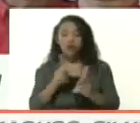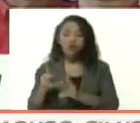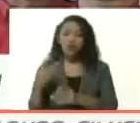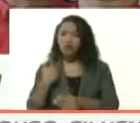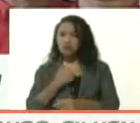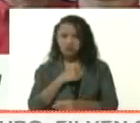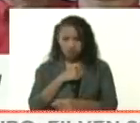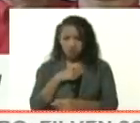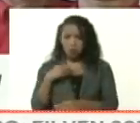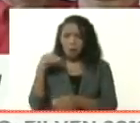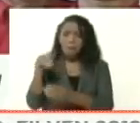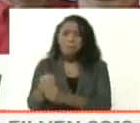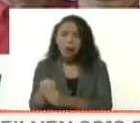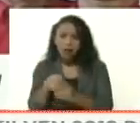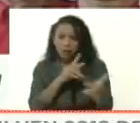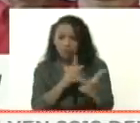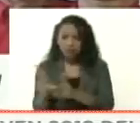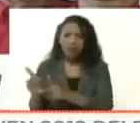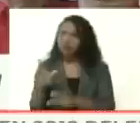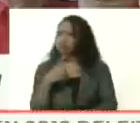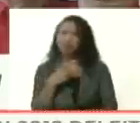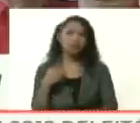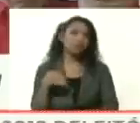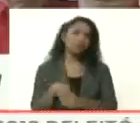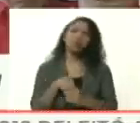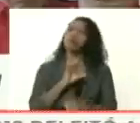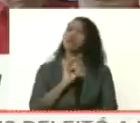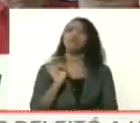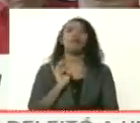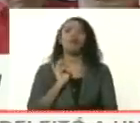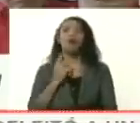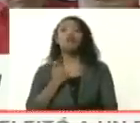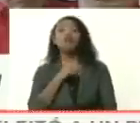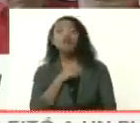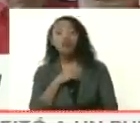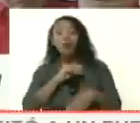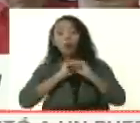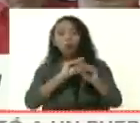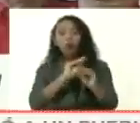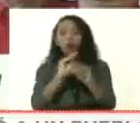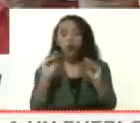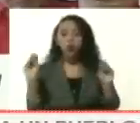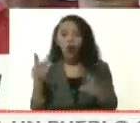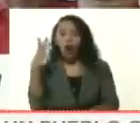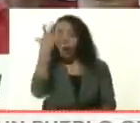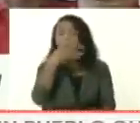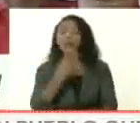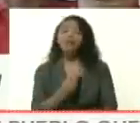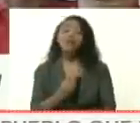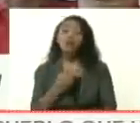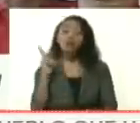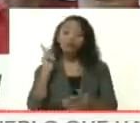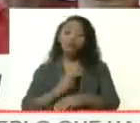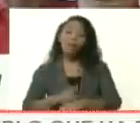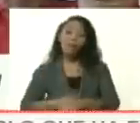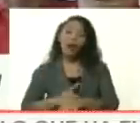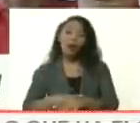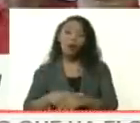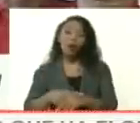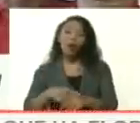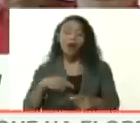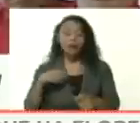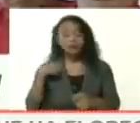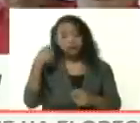Eso es asunto de ellos. Nosotros estamos convocando ya la juventud, día temprano, una rueda de prensa